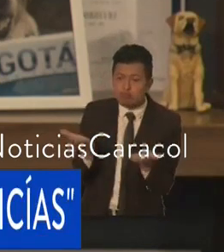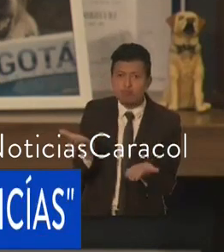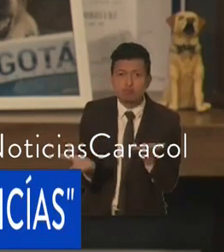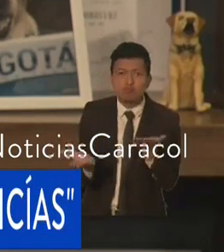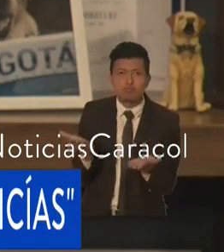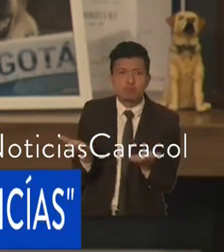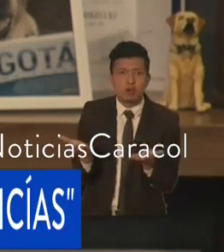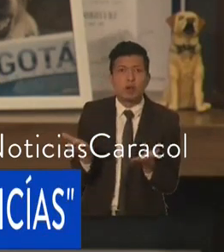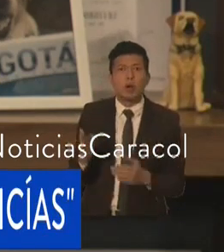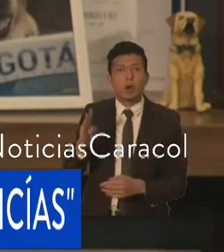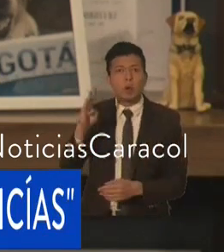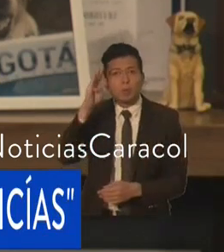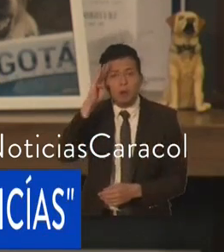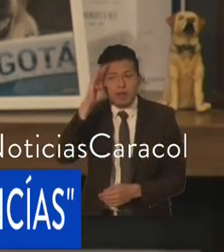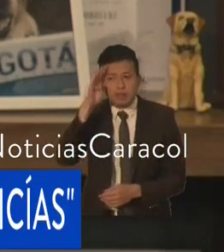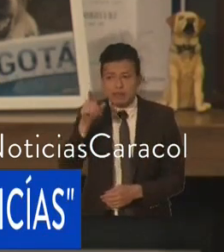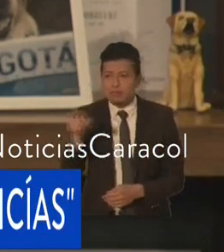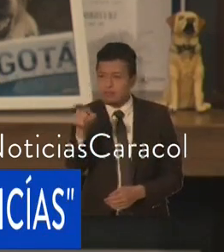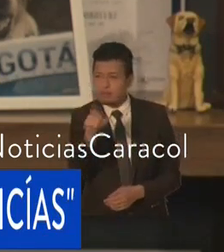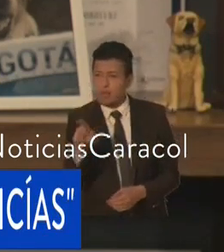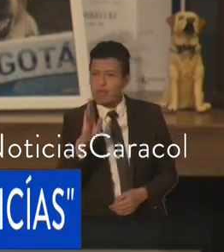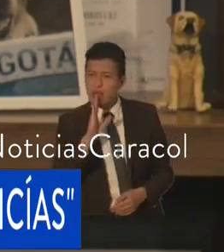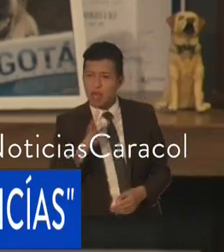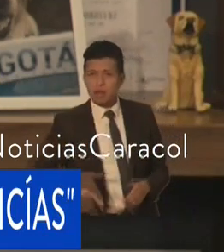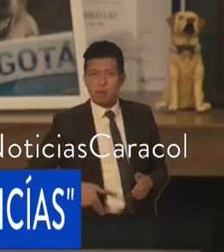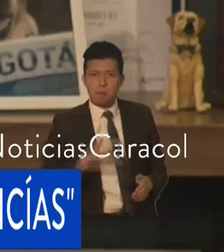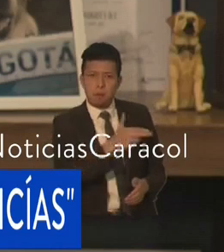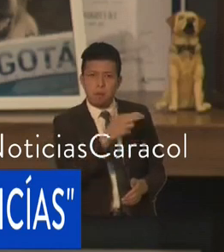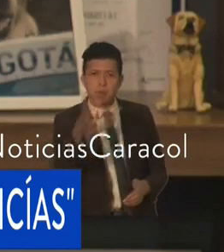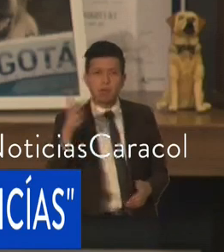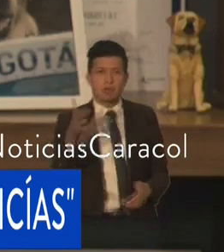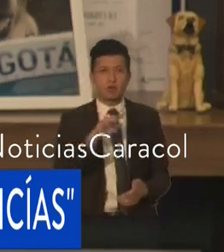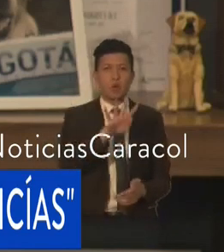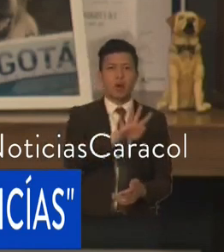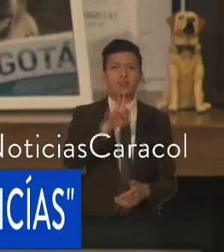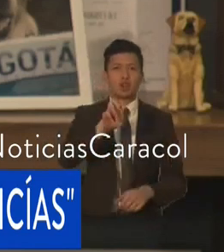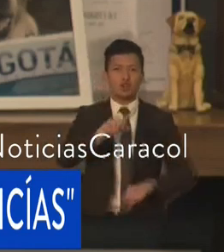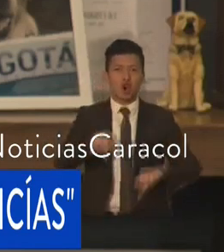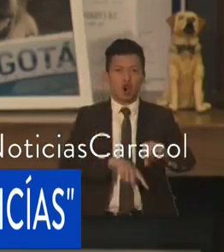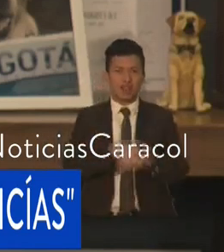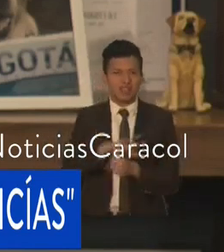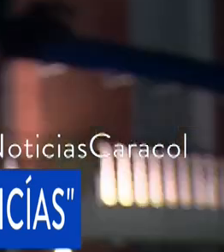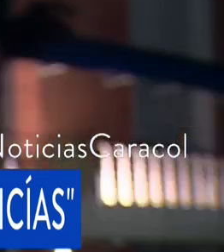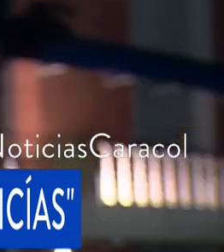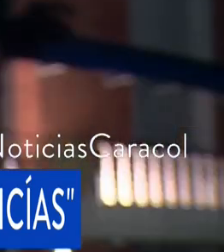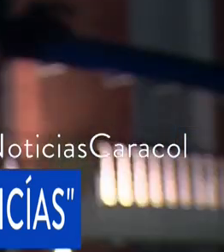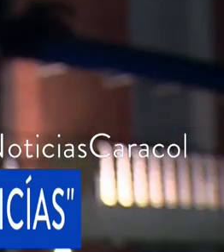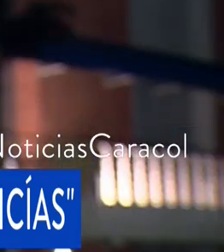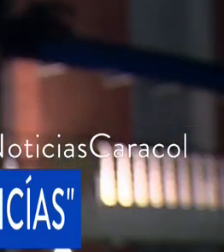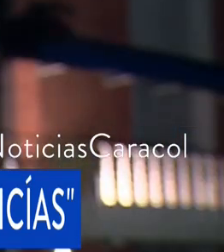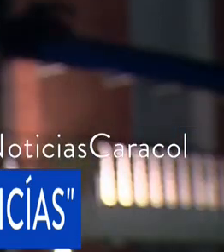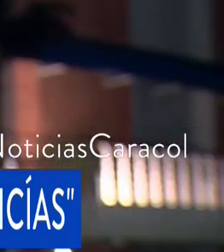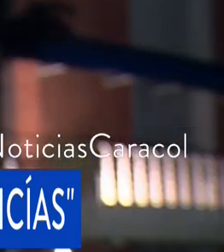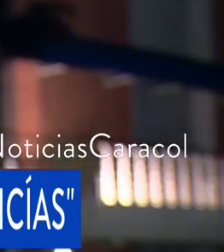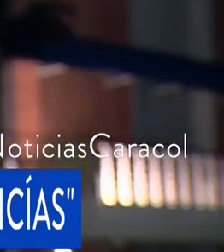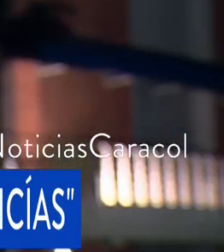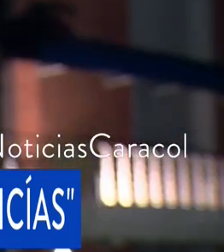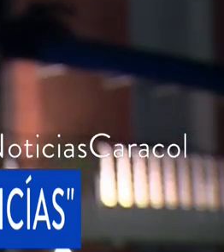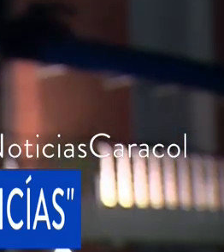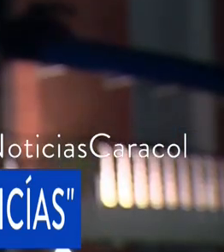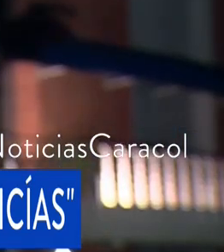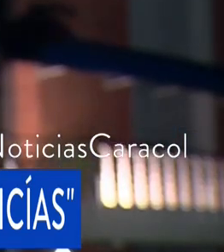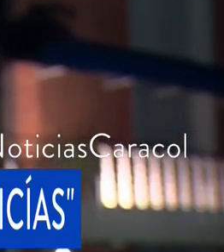qué miembros de la policía habían usado sus armas en las últimas 48 horas, en qué circunstancias. El mandatario también